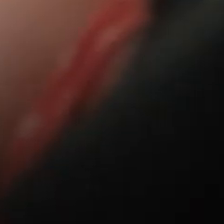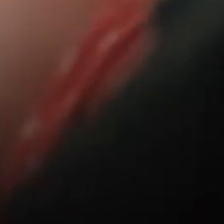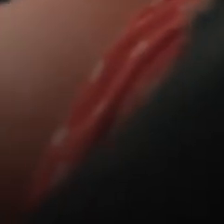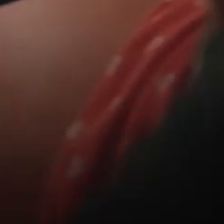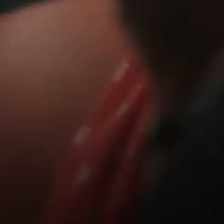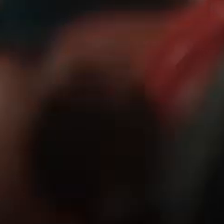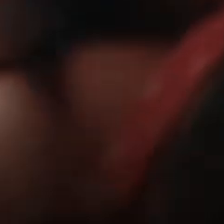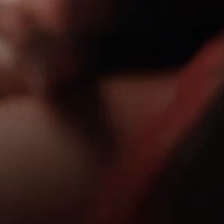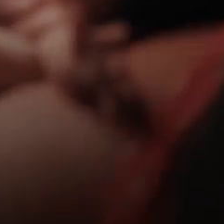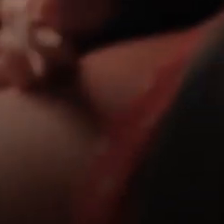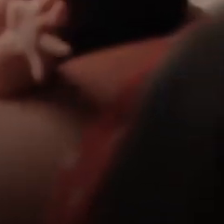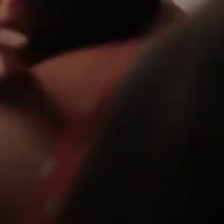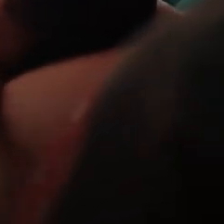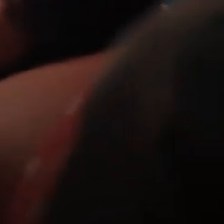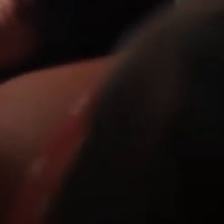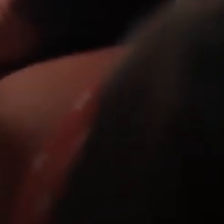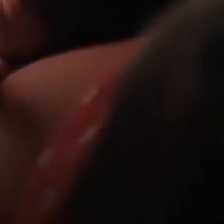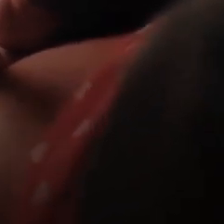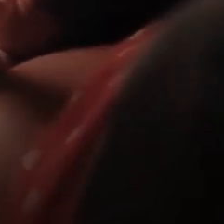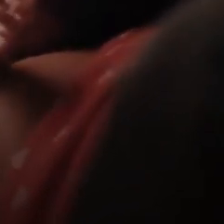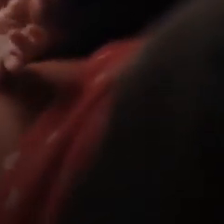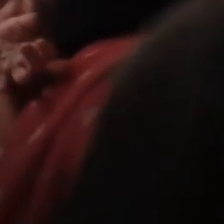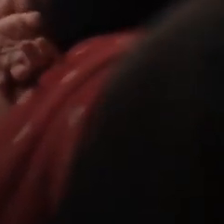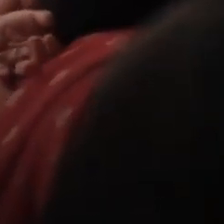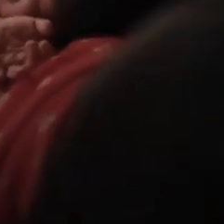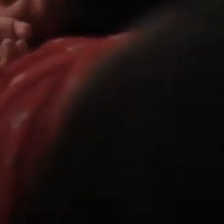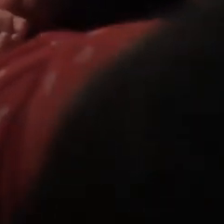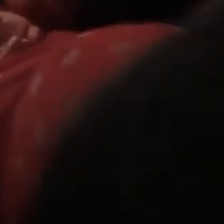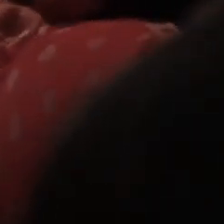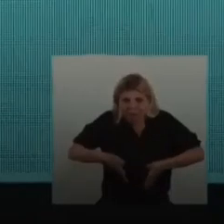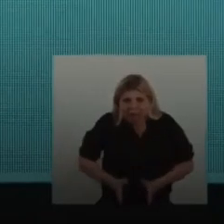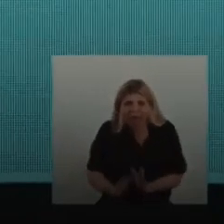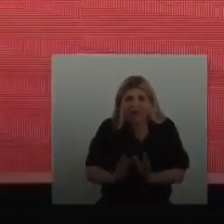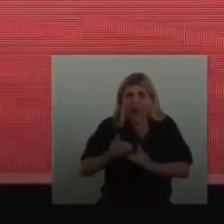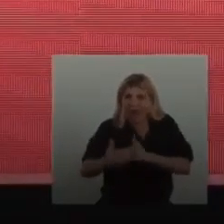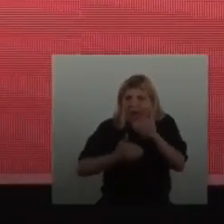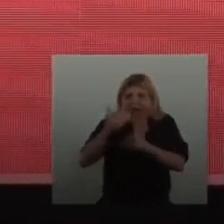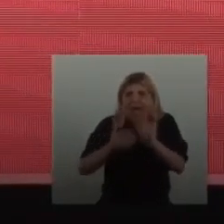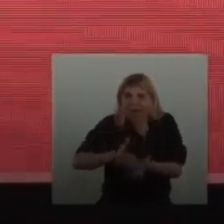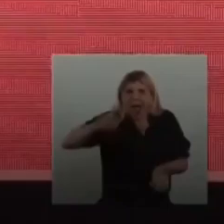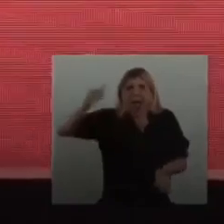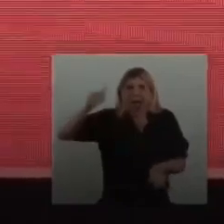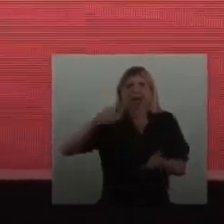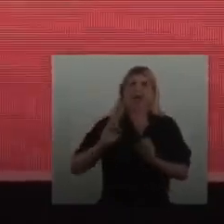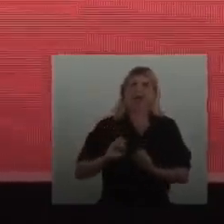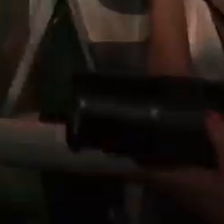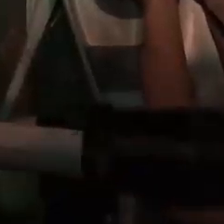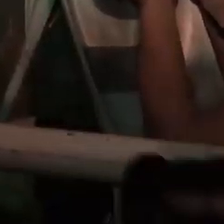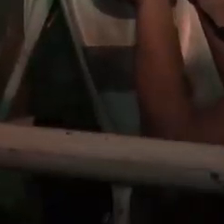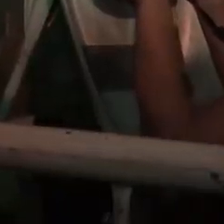su hijo o hija puedan nacer y desarrollarse como